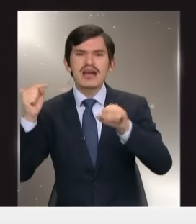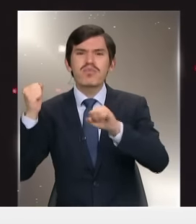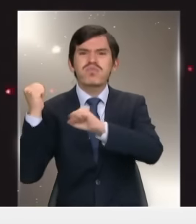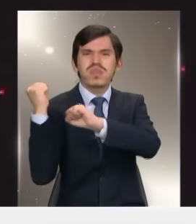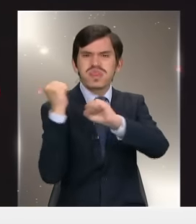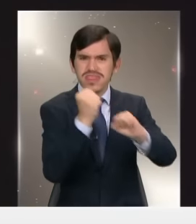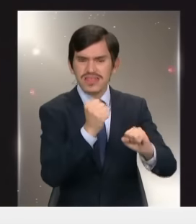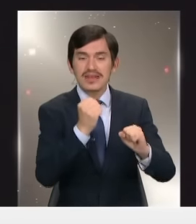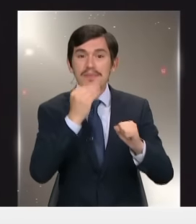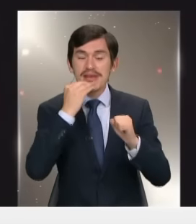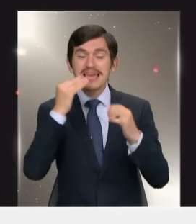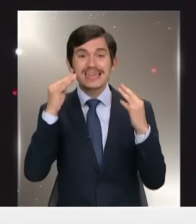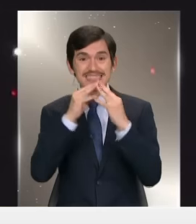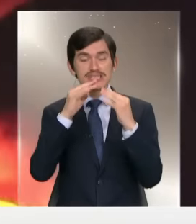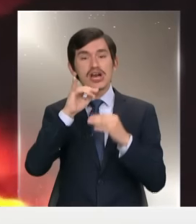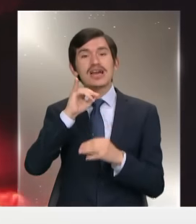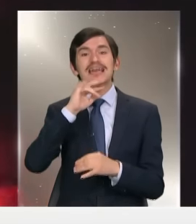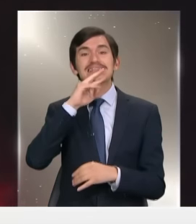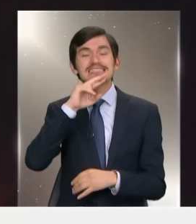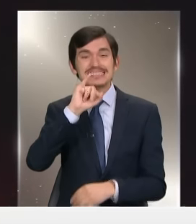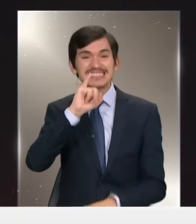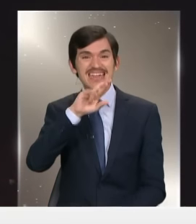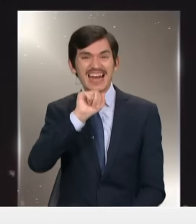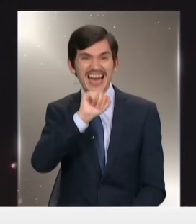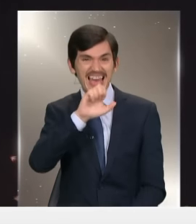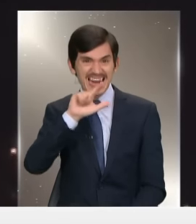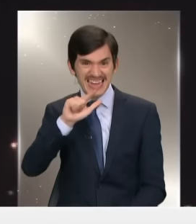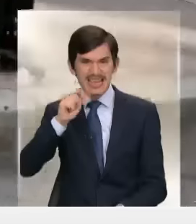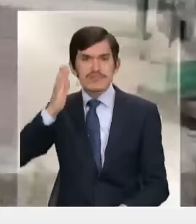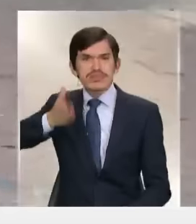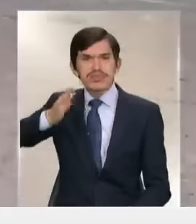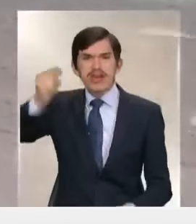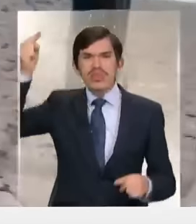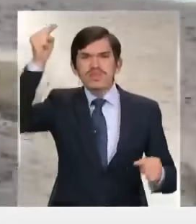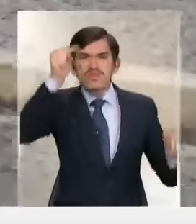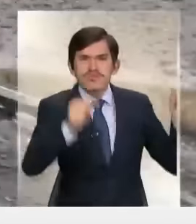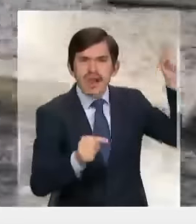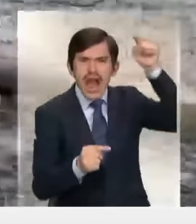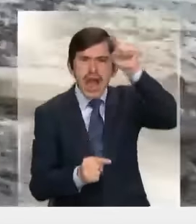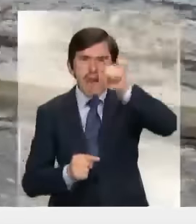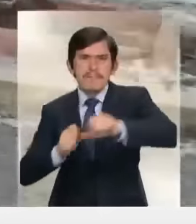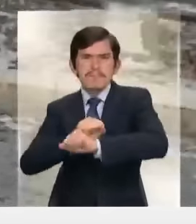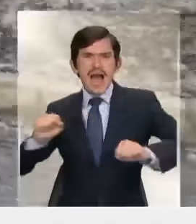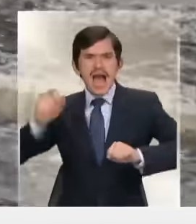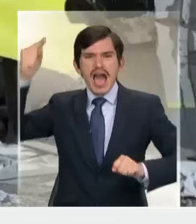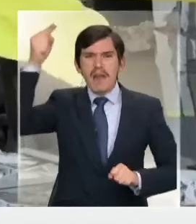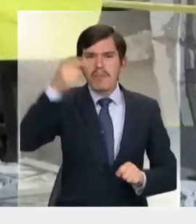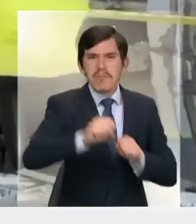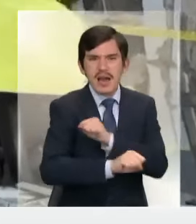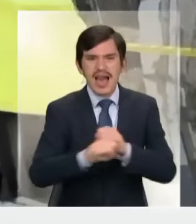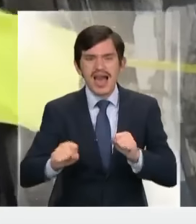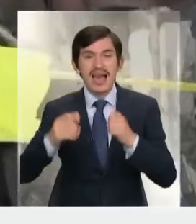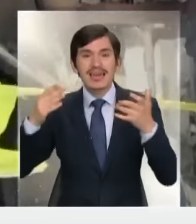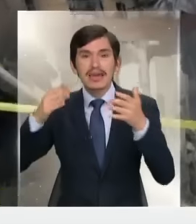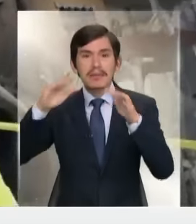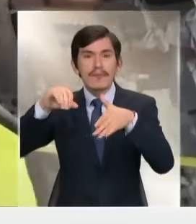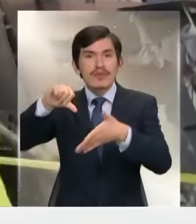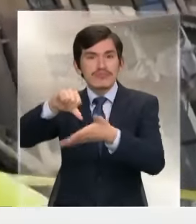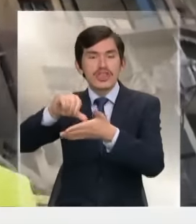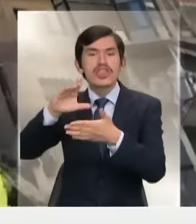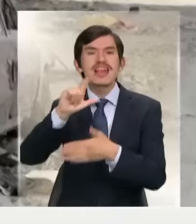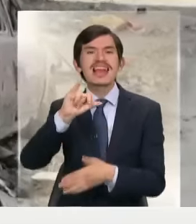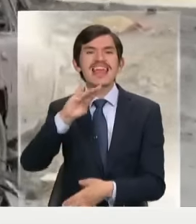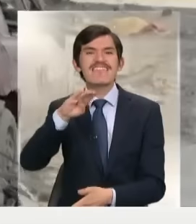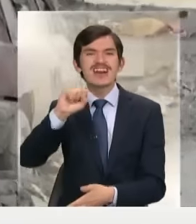En tanto, el ejército israelí continuó los intensos bombardeos que esta vez tuvieron como objetivo nuevamente los suburbios de Beirut en el